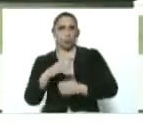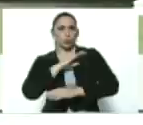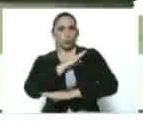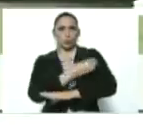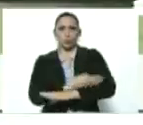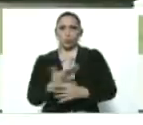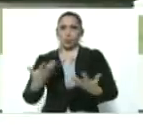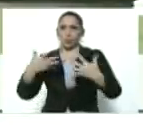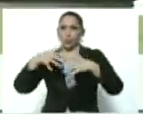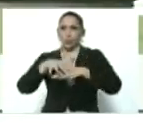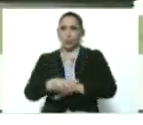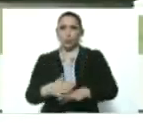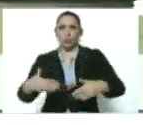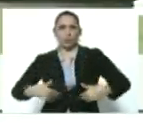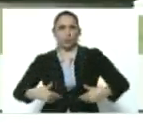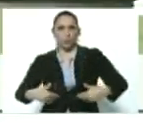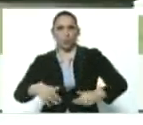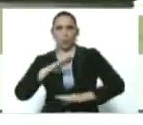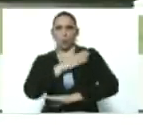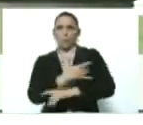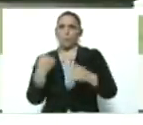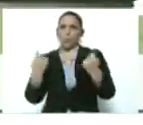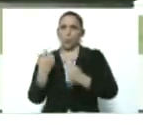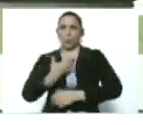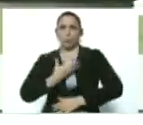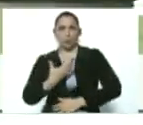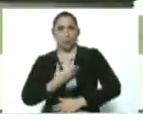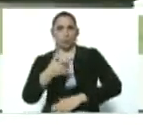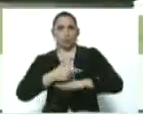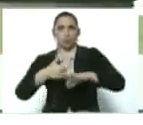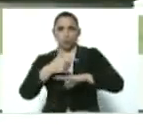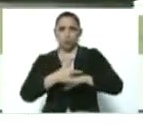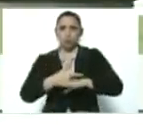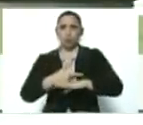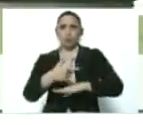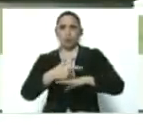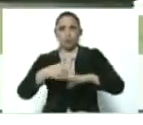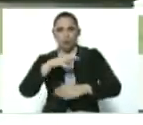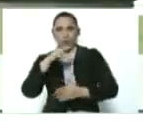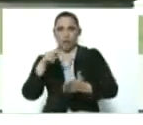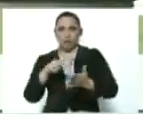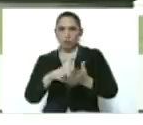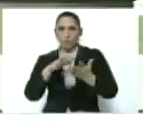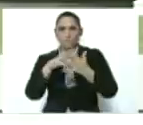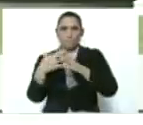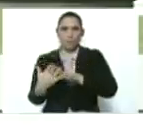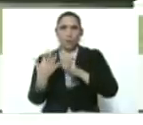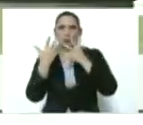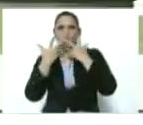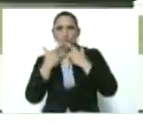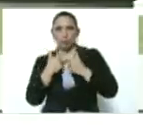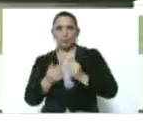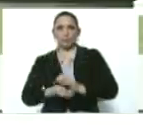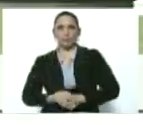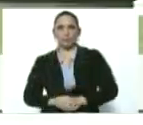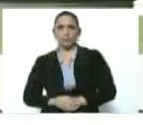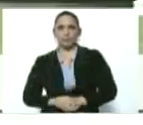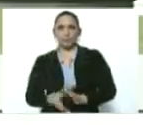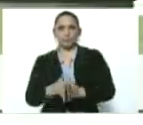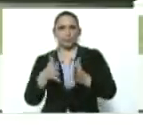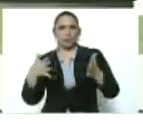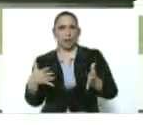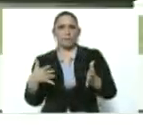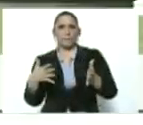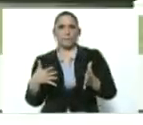todo el esfuerzo del poder popular la alcaldía de las gobernaciones del gobierno nacional de barrio navarrete de color en una gran